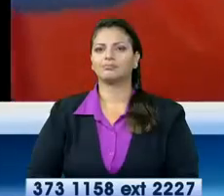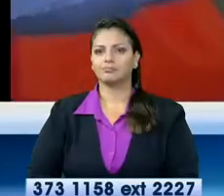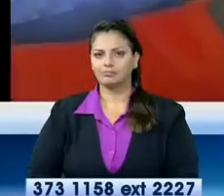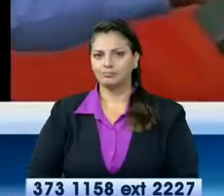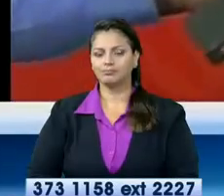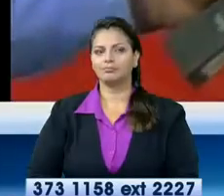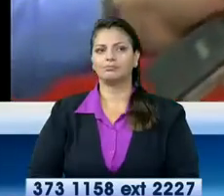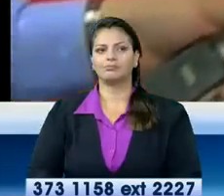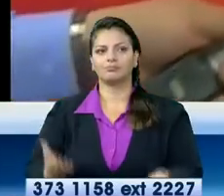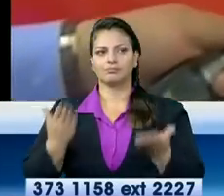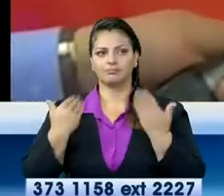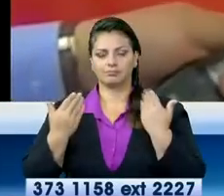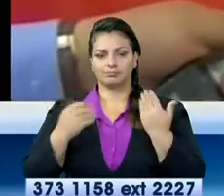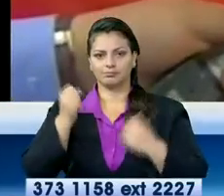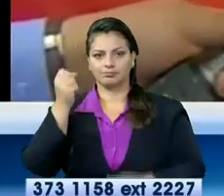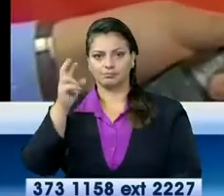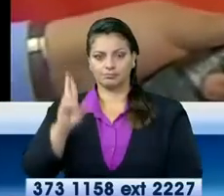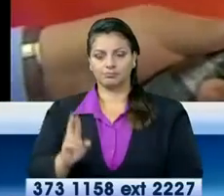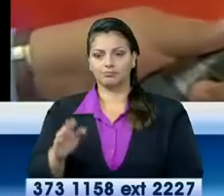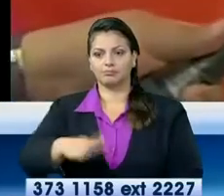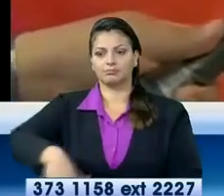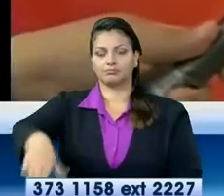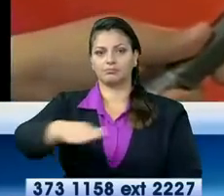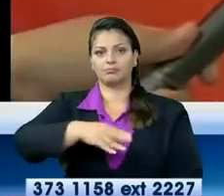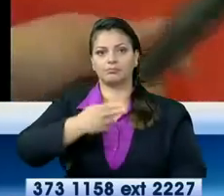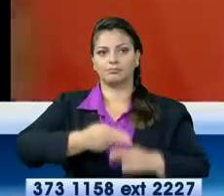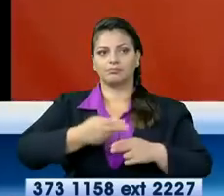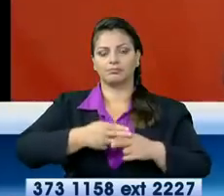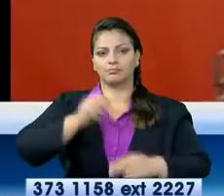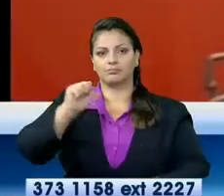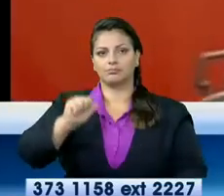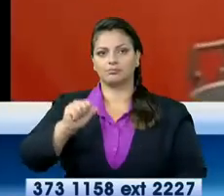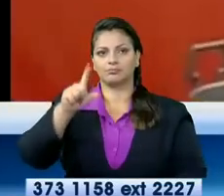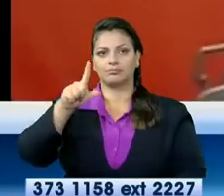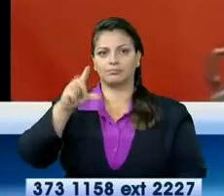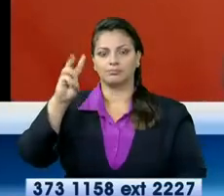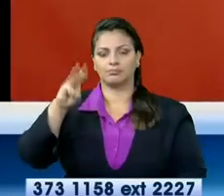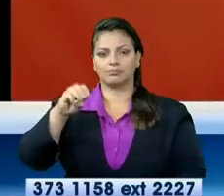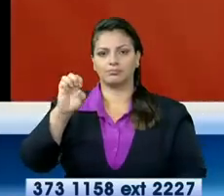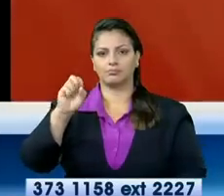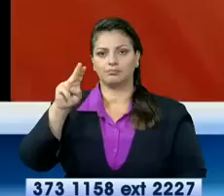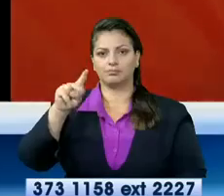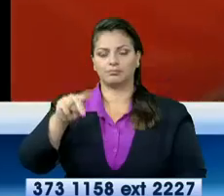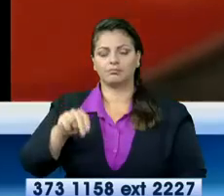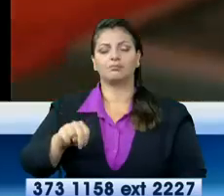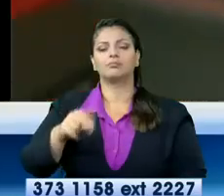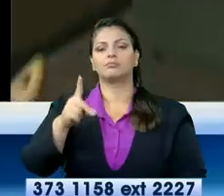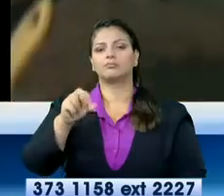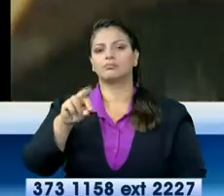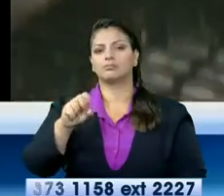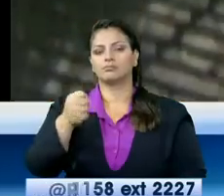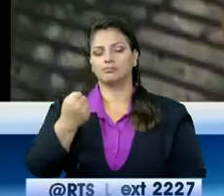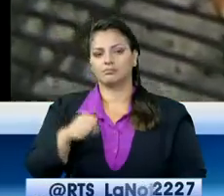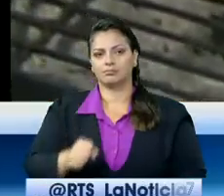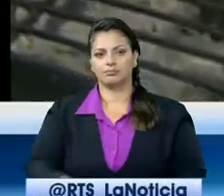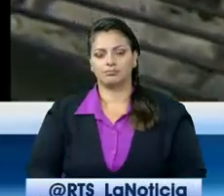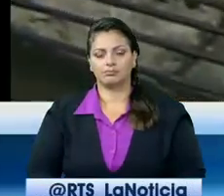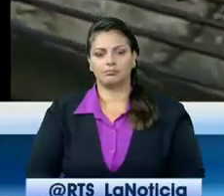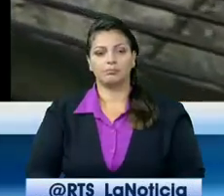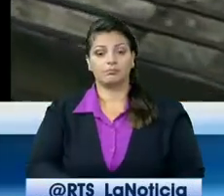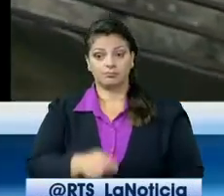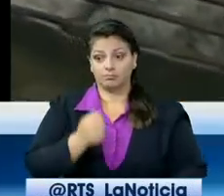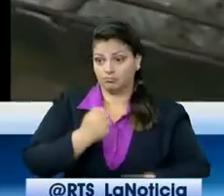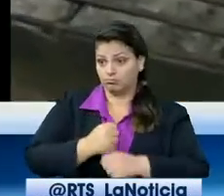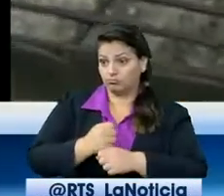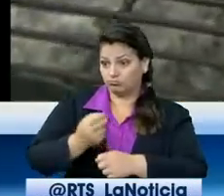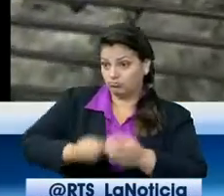P, Villa 27, diagonal a de Pratizón. Estamos al sur de Guayaquil, entonces, ¿cómo le ha ido aquí en esta feria? Excelente, muy